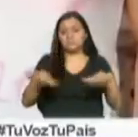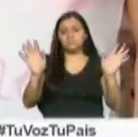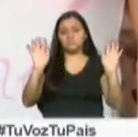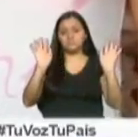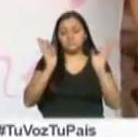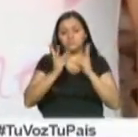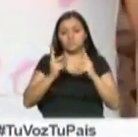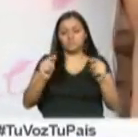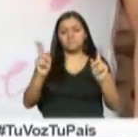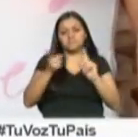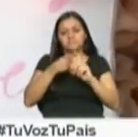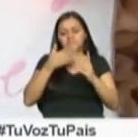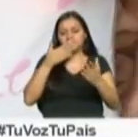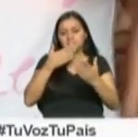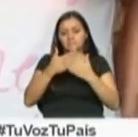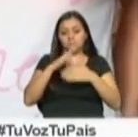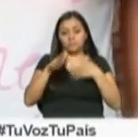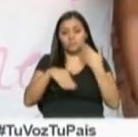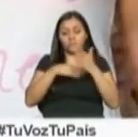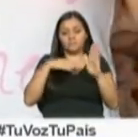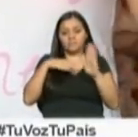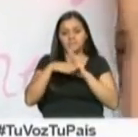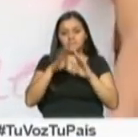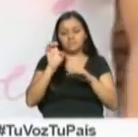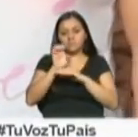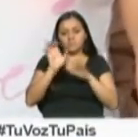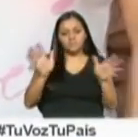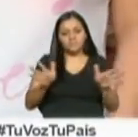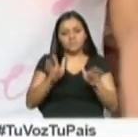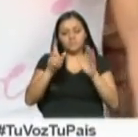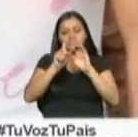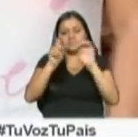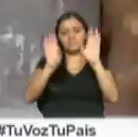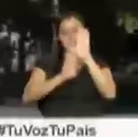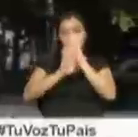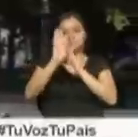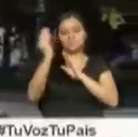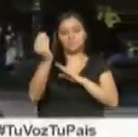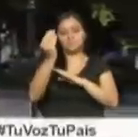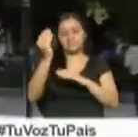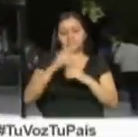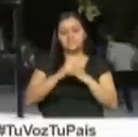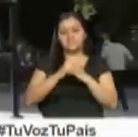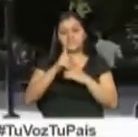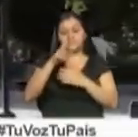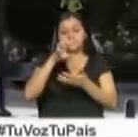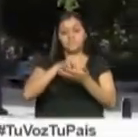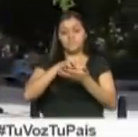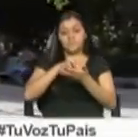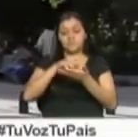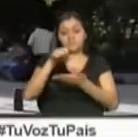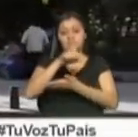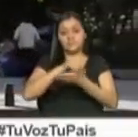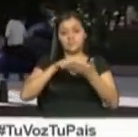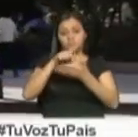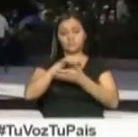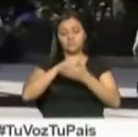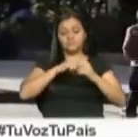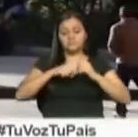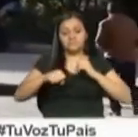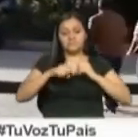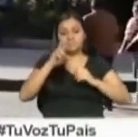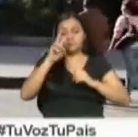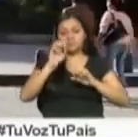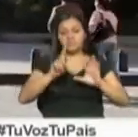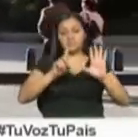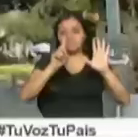Muchas gracias a Banecuador por apoyar y motivar el emprendimiento de los jóvenes. En la provincia de La Suay, desde mayo de 2016